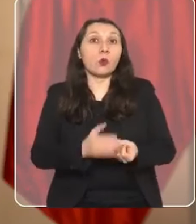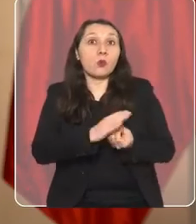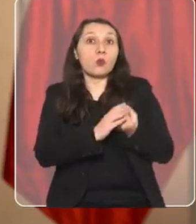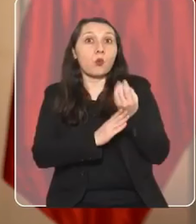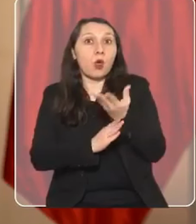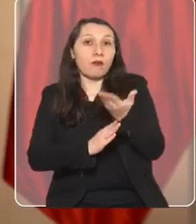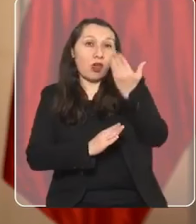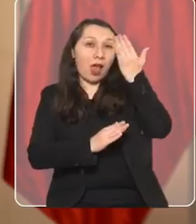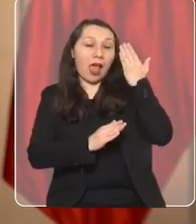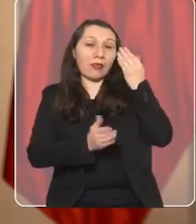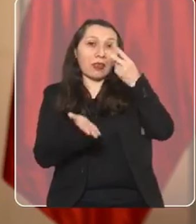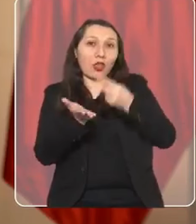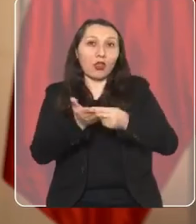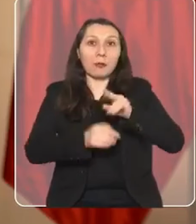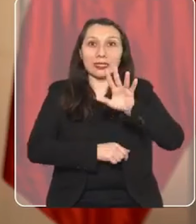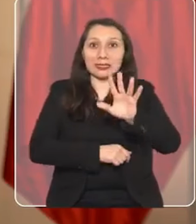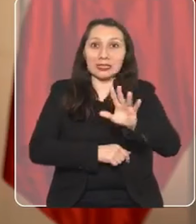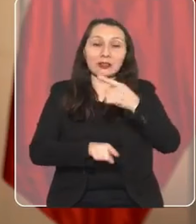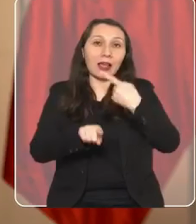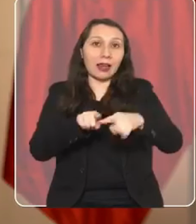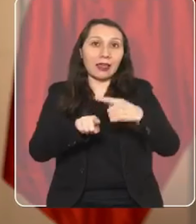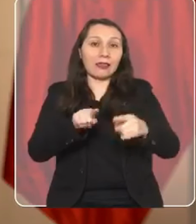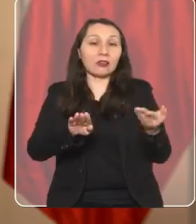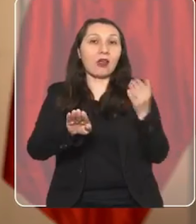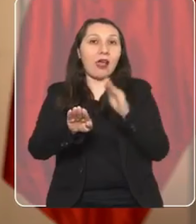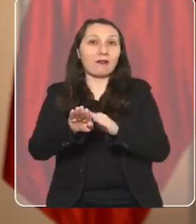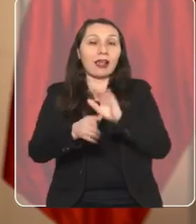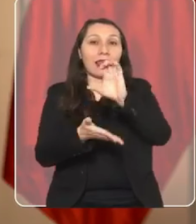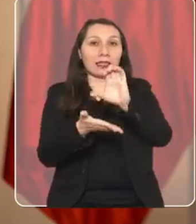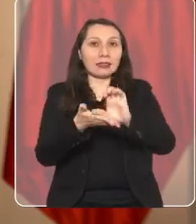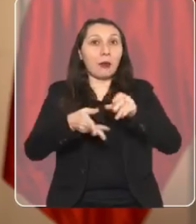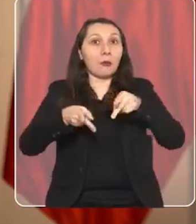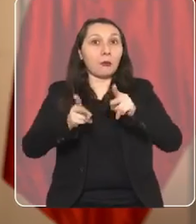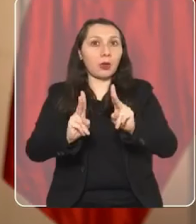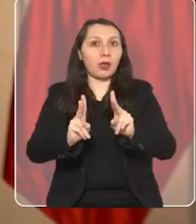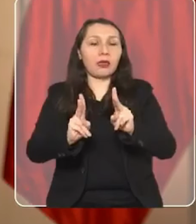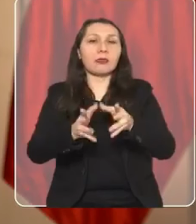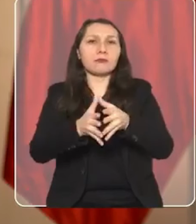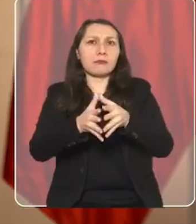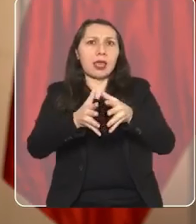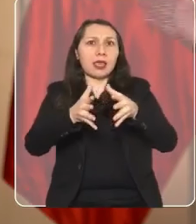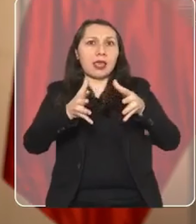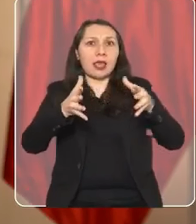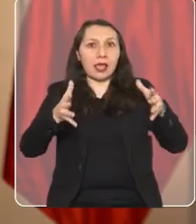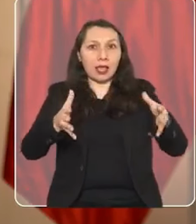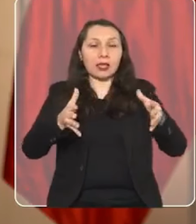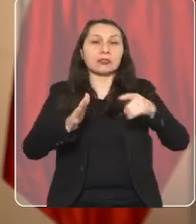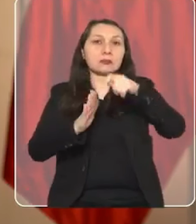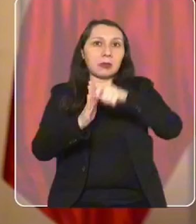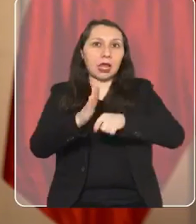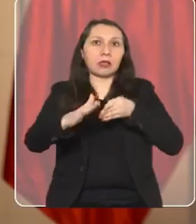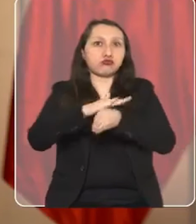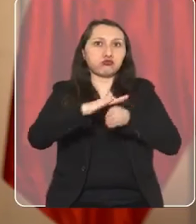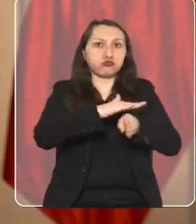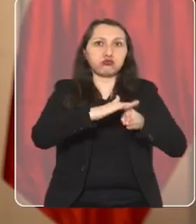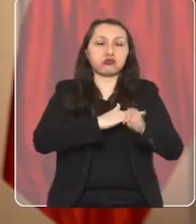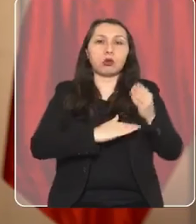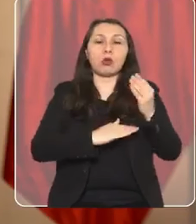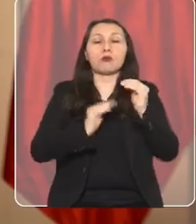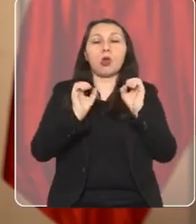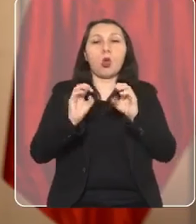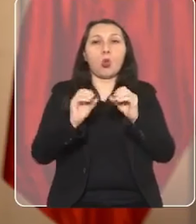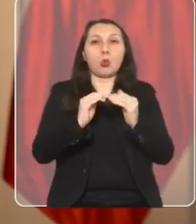creación el año 2005 el crédito conaval del Estado permitió ampliar de manera importante la matrícula en educación